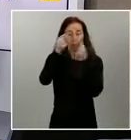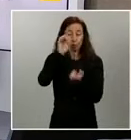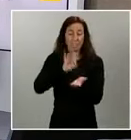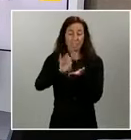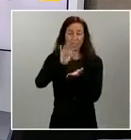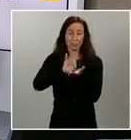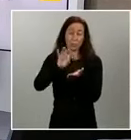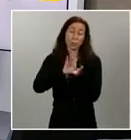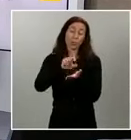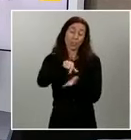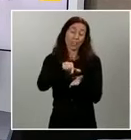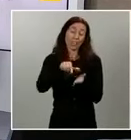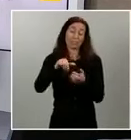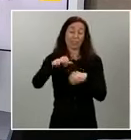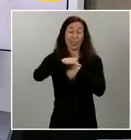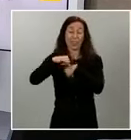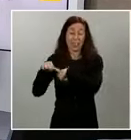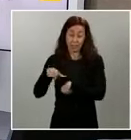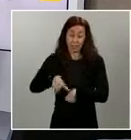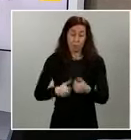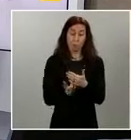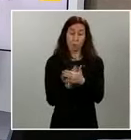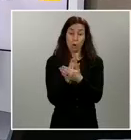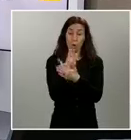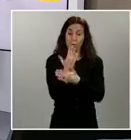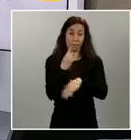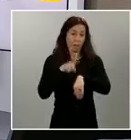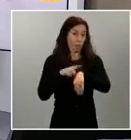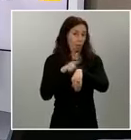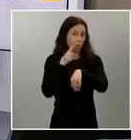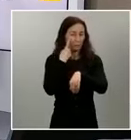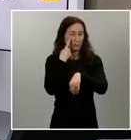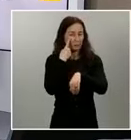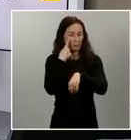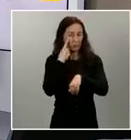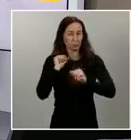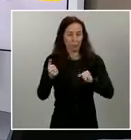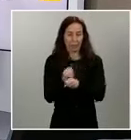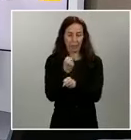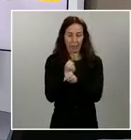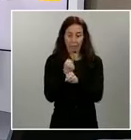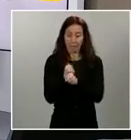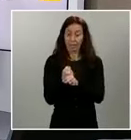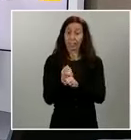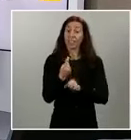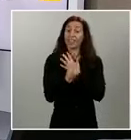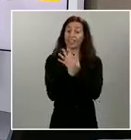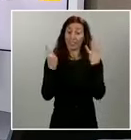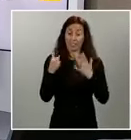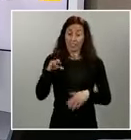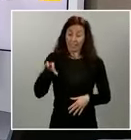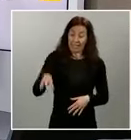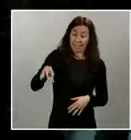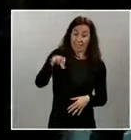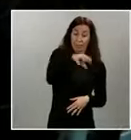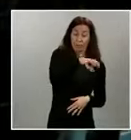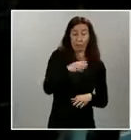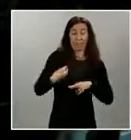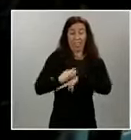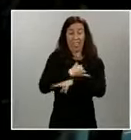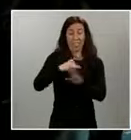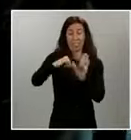punta de esta mañana. Y en las 16 estaciones principales de cercanías de Madrid, que es el municipio que